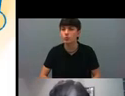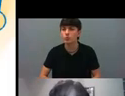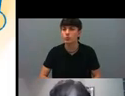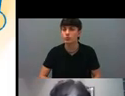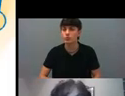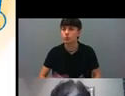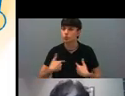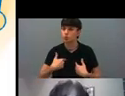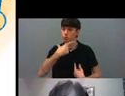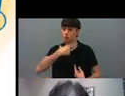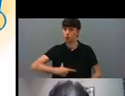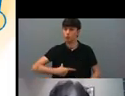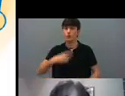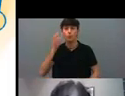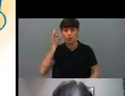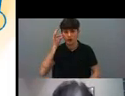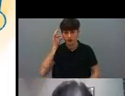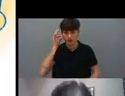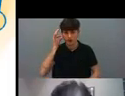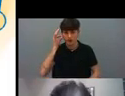Yo soy una mujer,